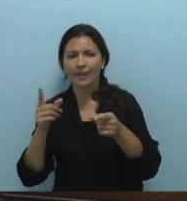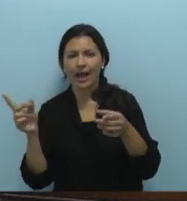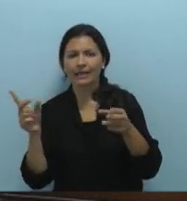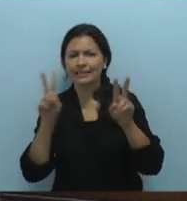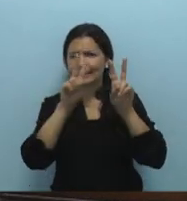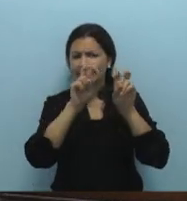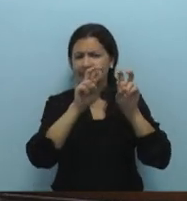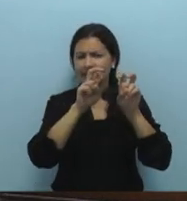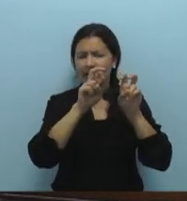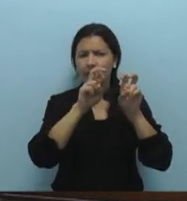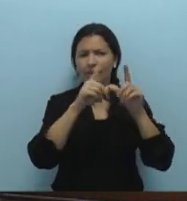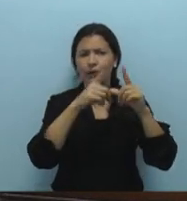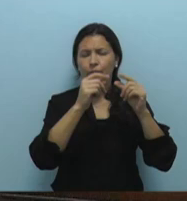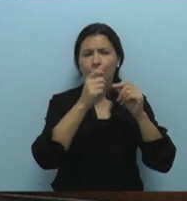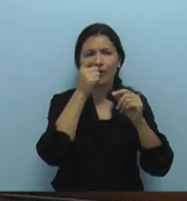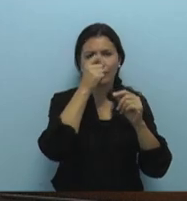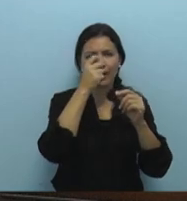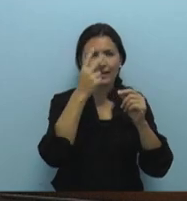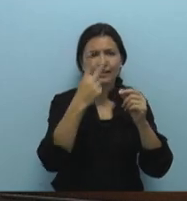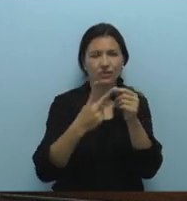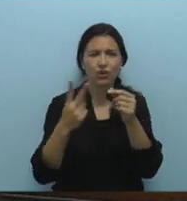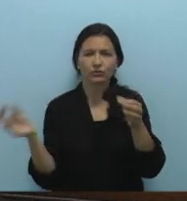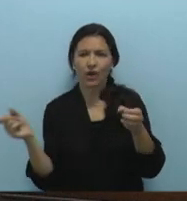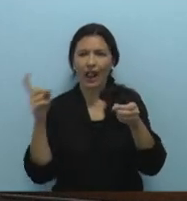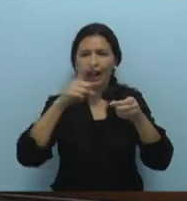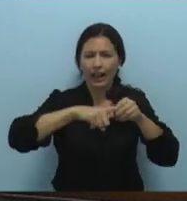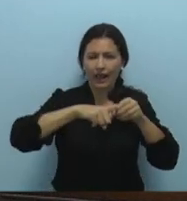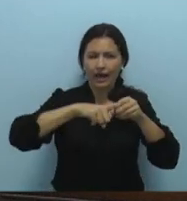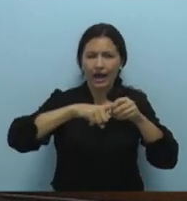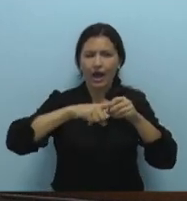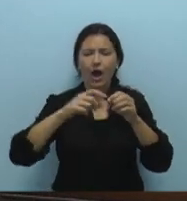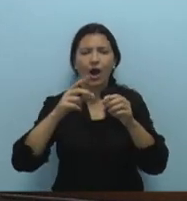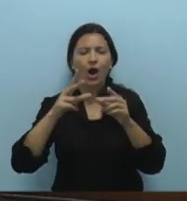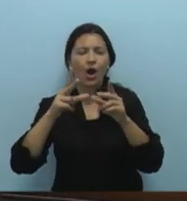número 22 los siguientes expedientes: el número